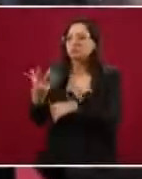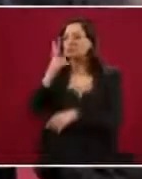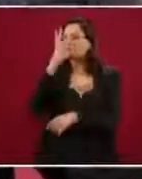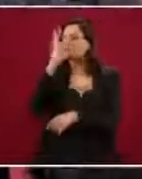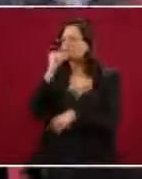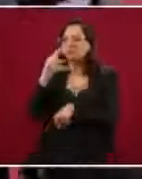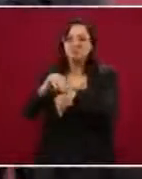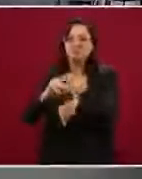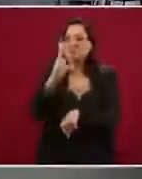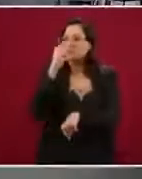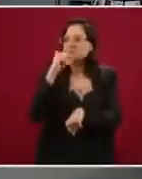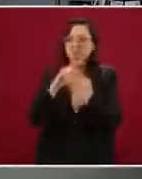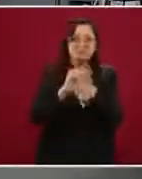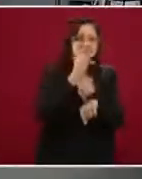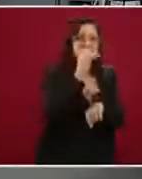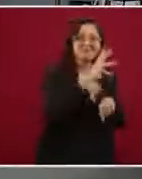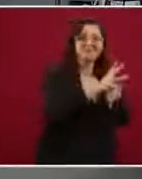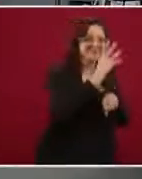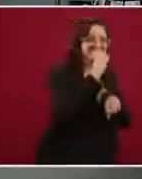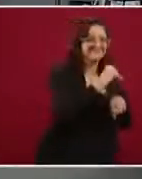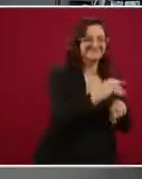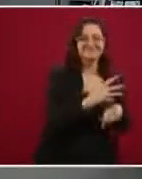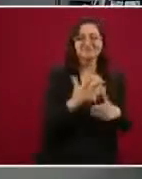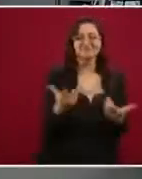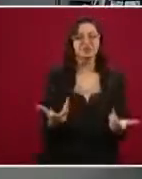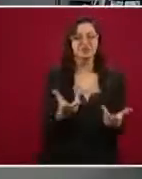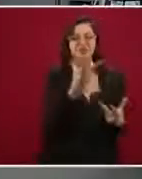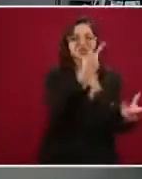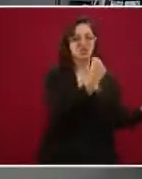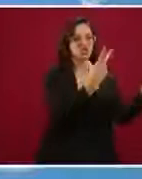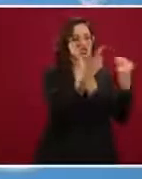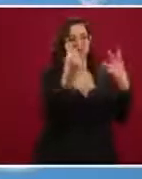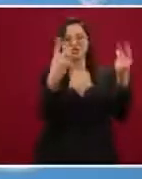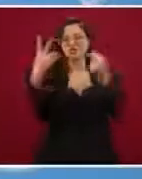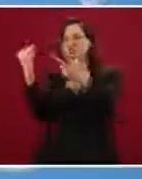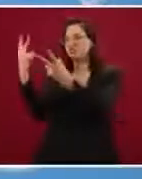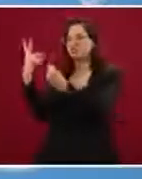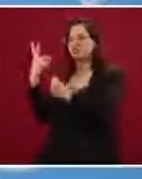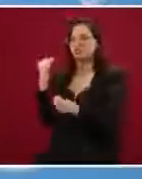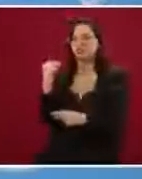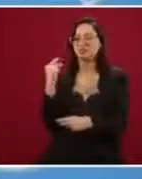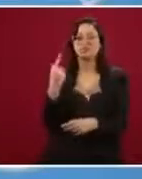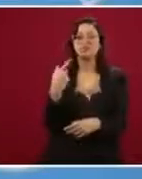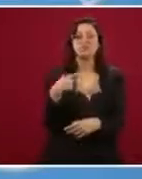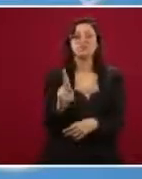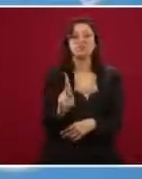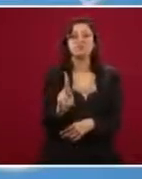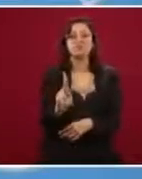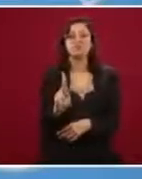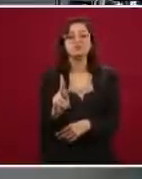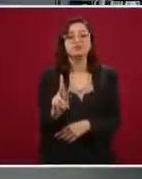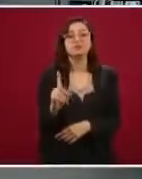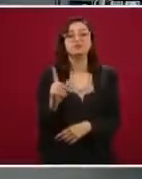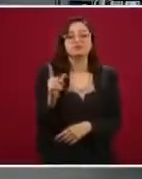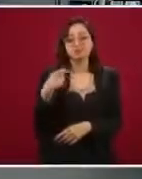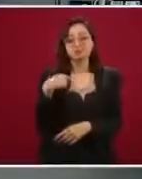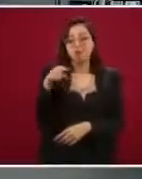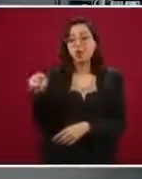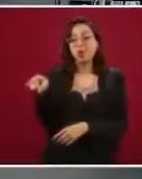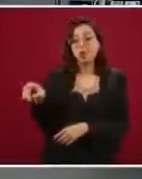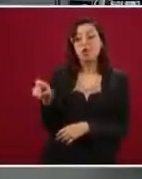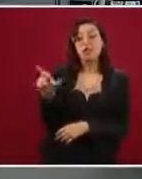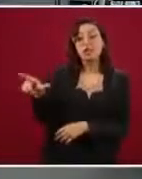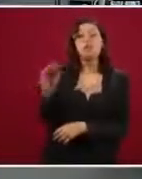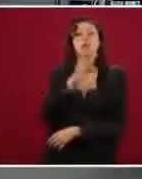Hasta los más famosos y famosas me daban una entrevista al año,